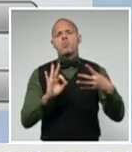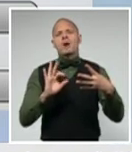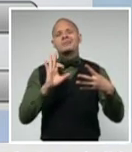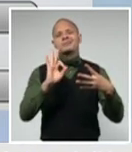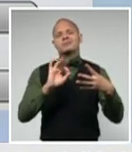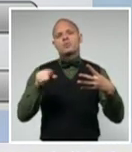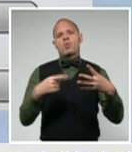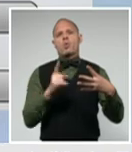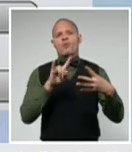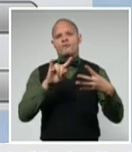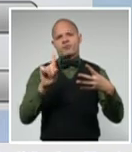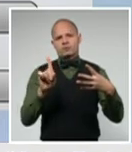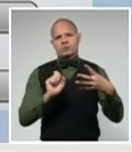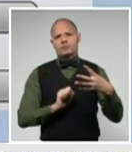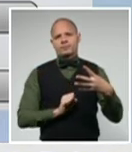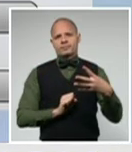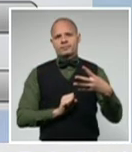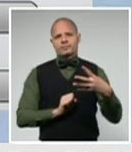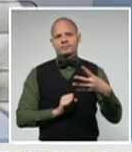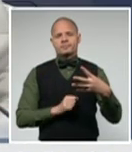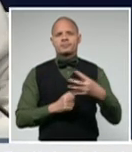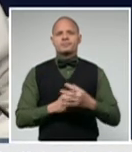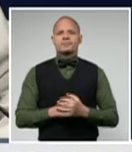0,91% de todas las muestras procesadas.